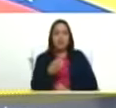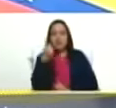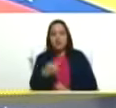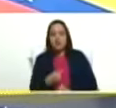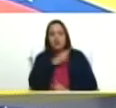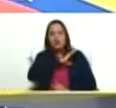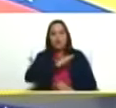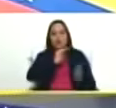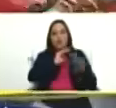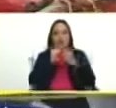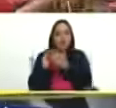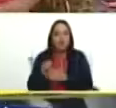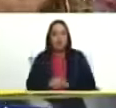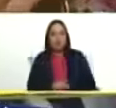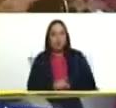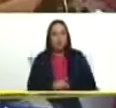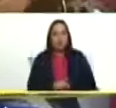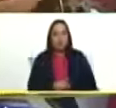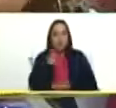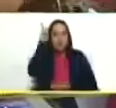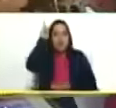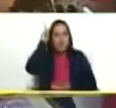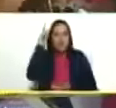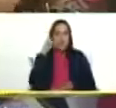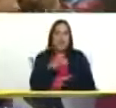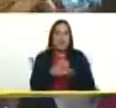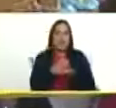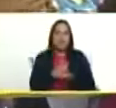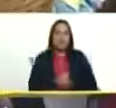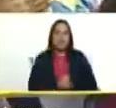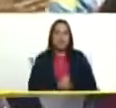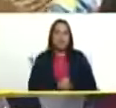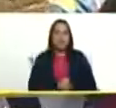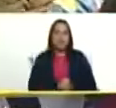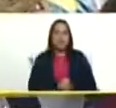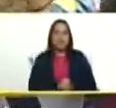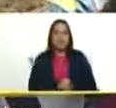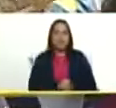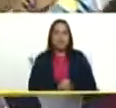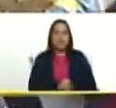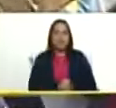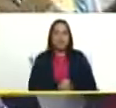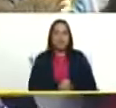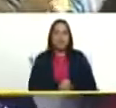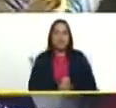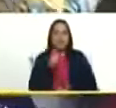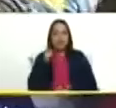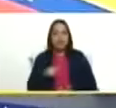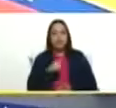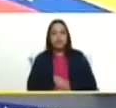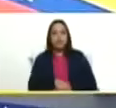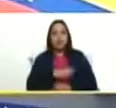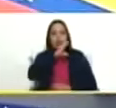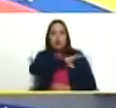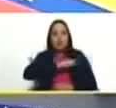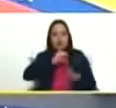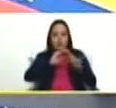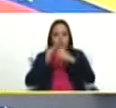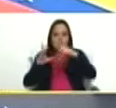Comunal Cancique Catia, Verónica Pérez. El Consejo Comunal La Estrella de